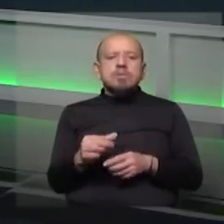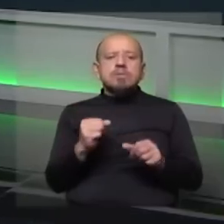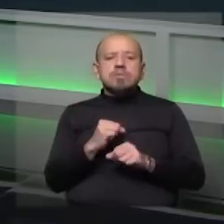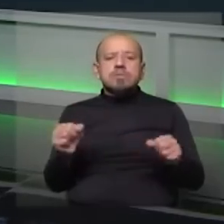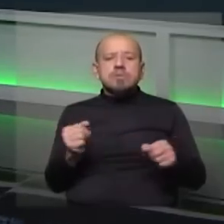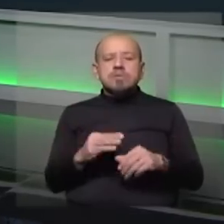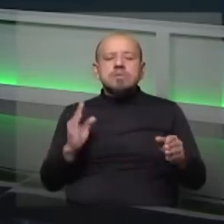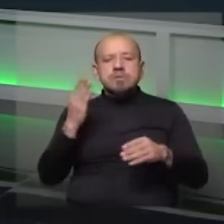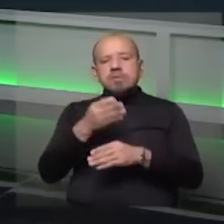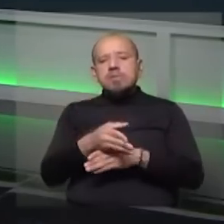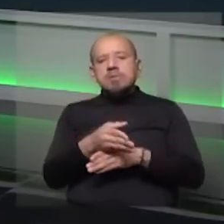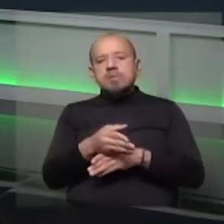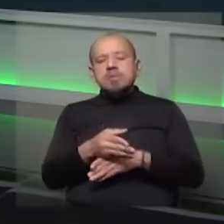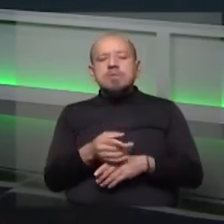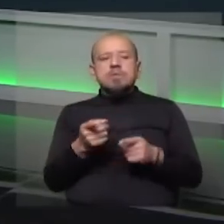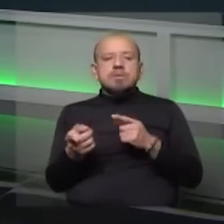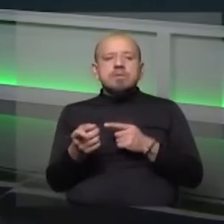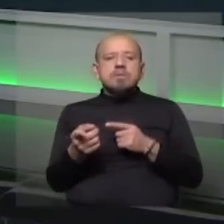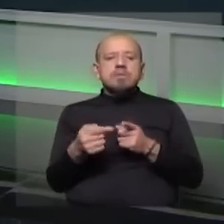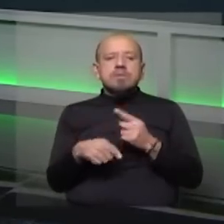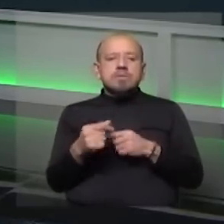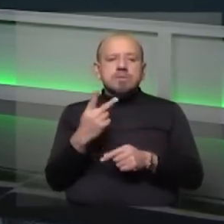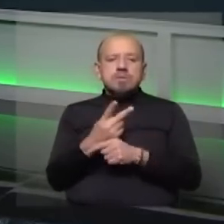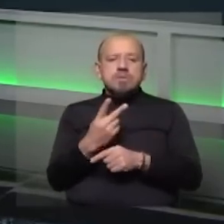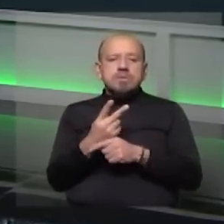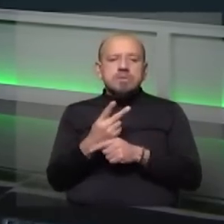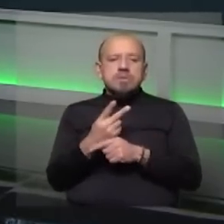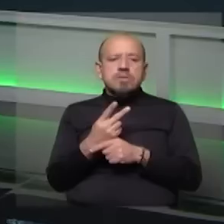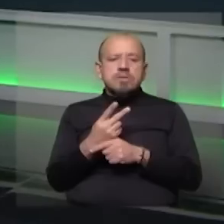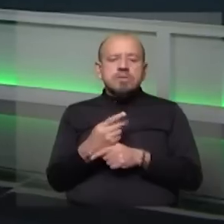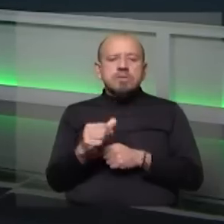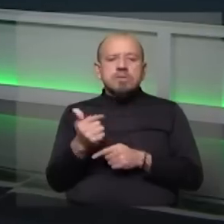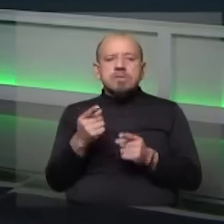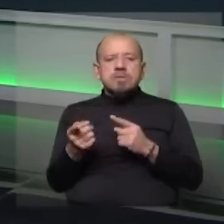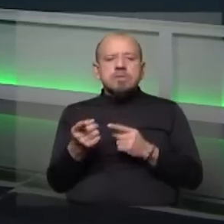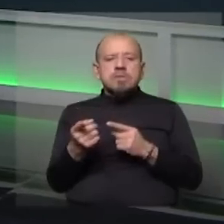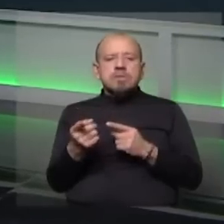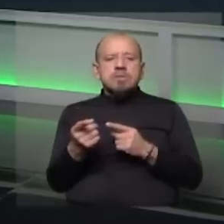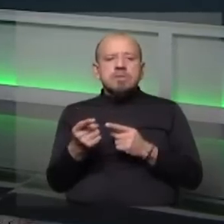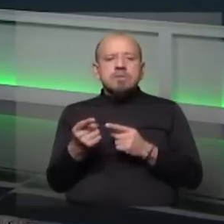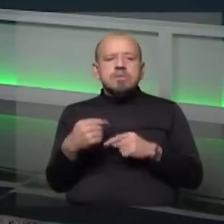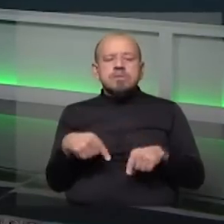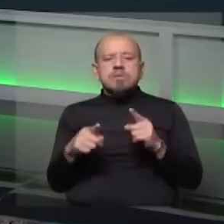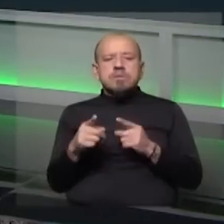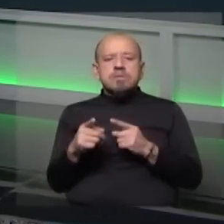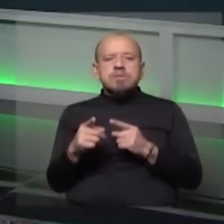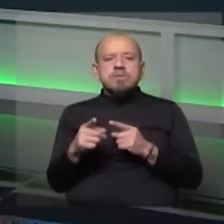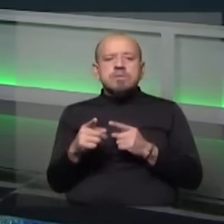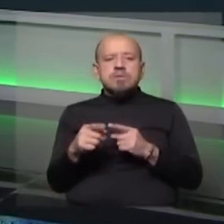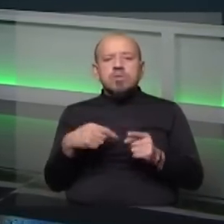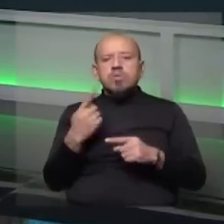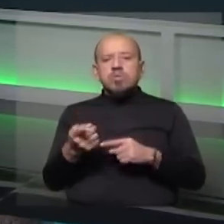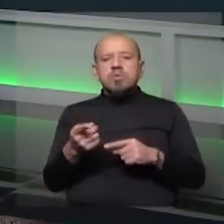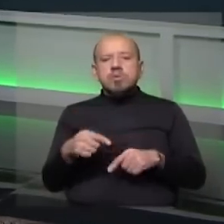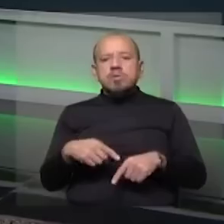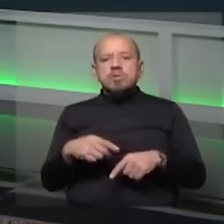de acceder digamos eh Por lo menos dos de ellos naturalmente irán a disputar el ballotage en el mes de diciembre en otro orden